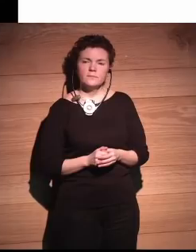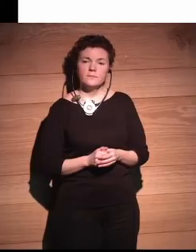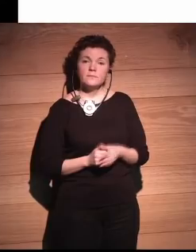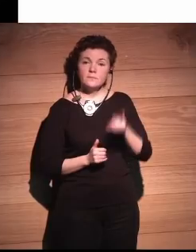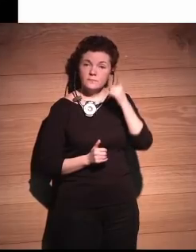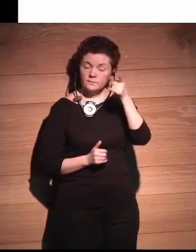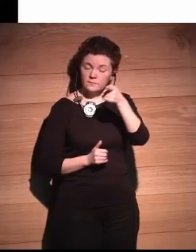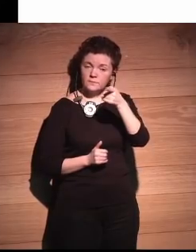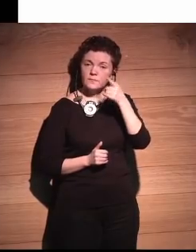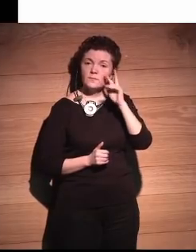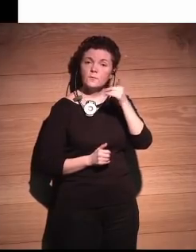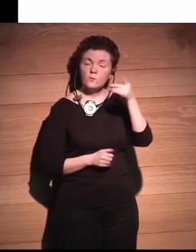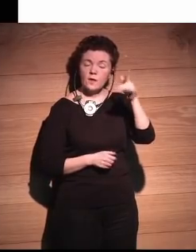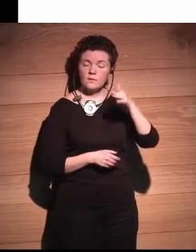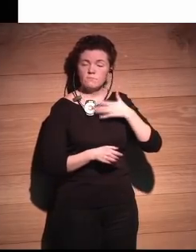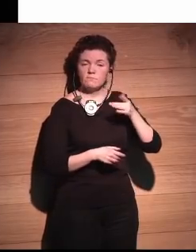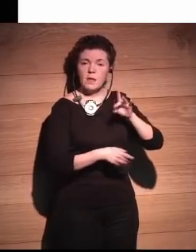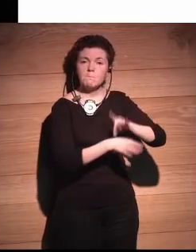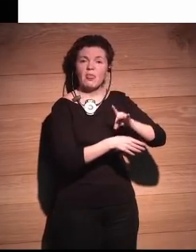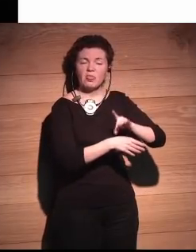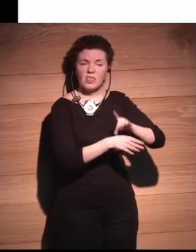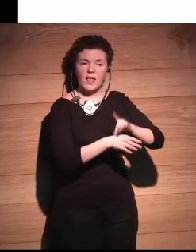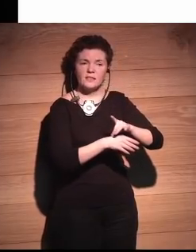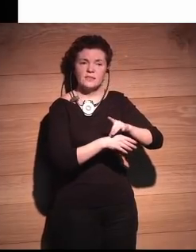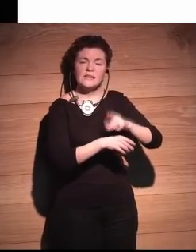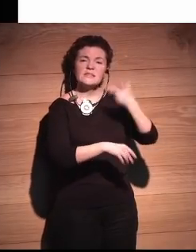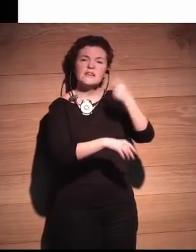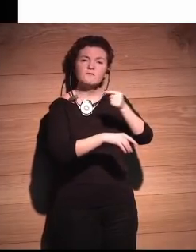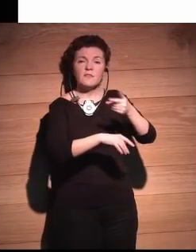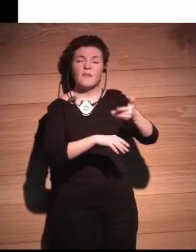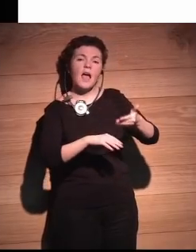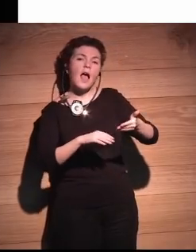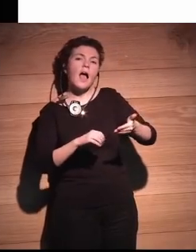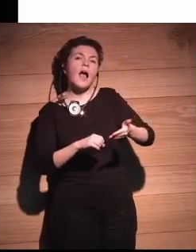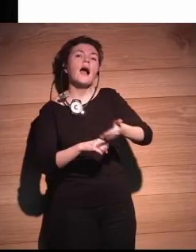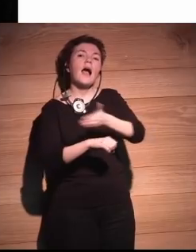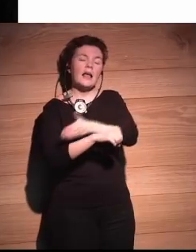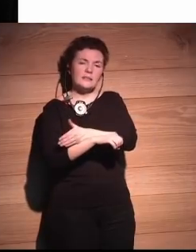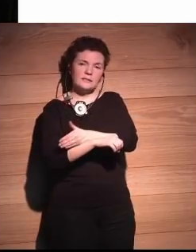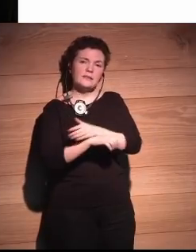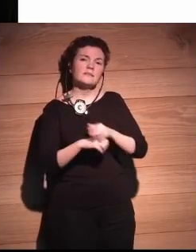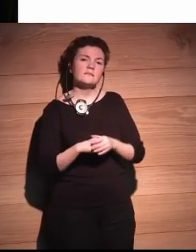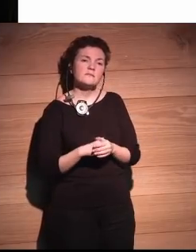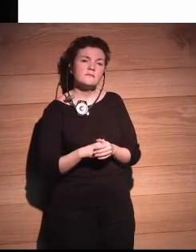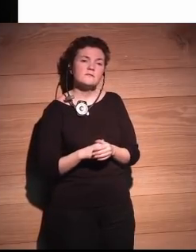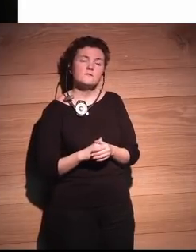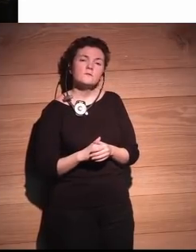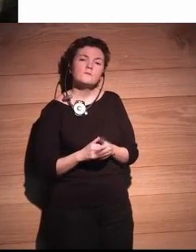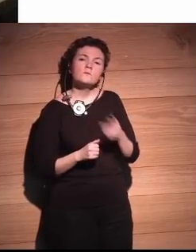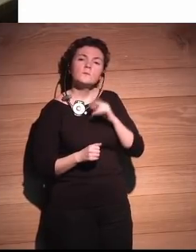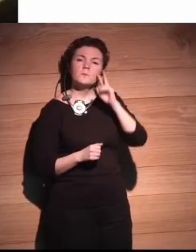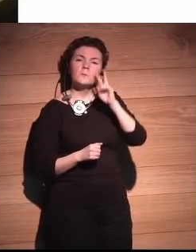Aquí tenemos a uno de nuestros pacientes antes de la transferencia de genes y vemos